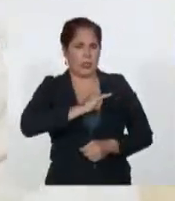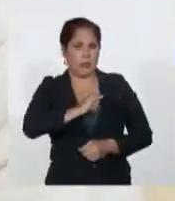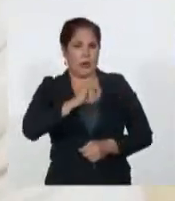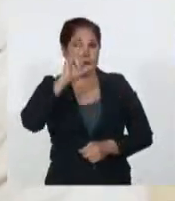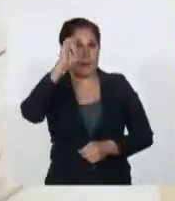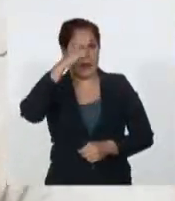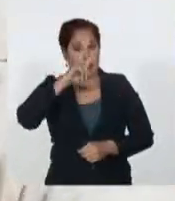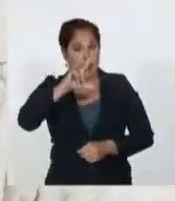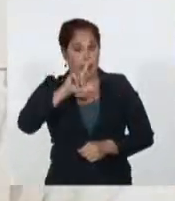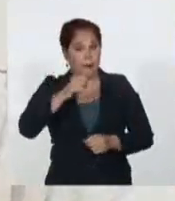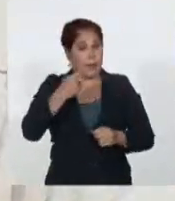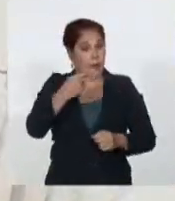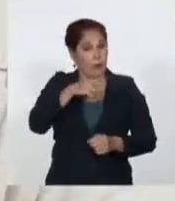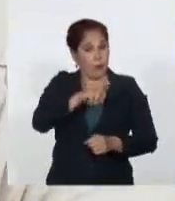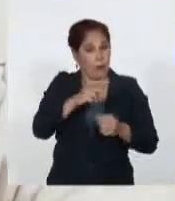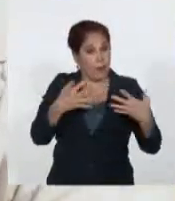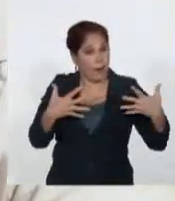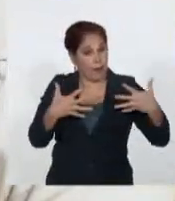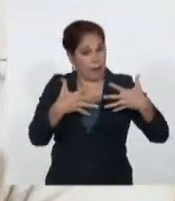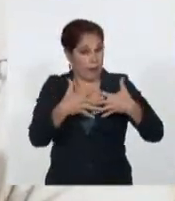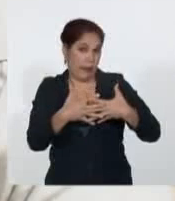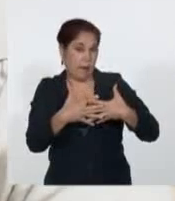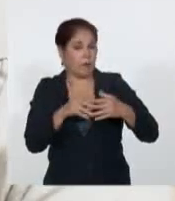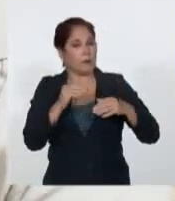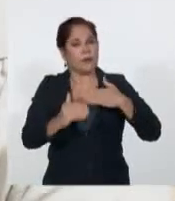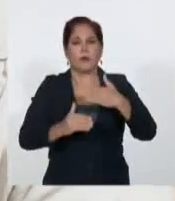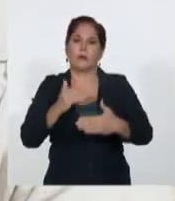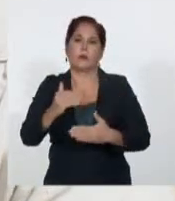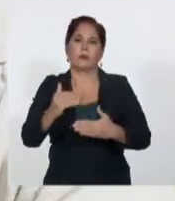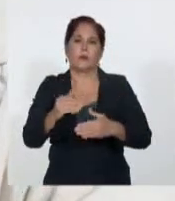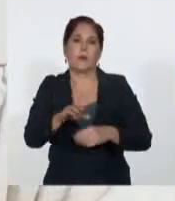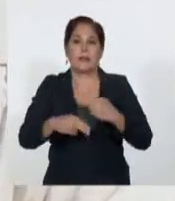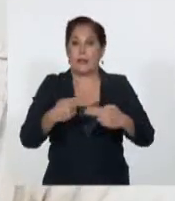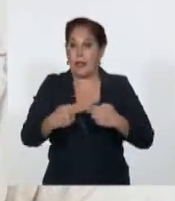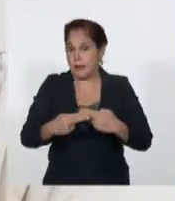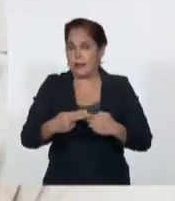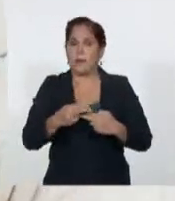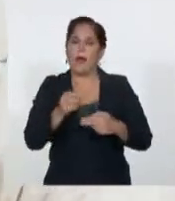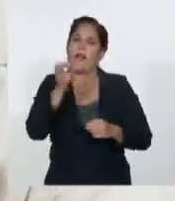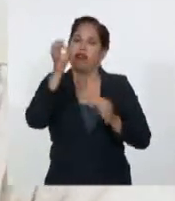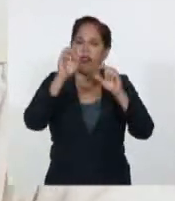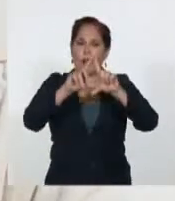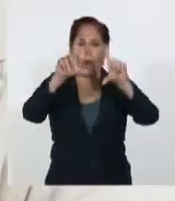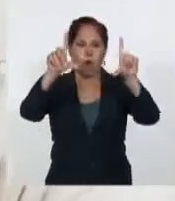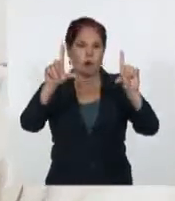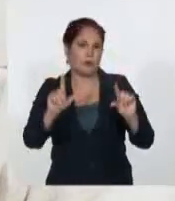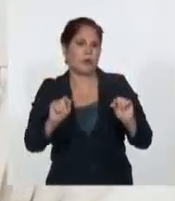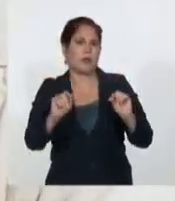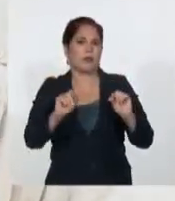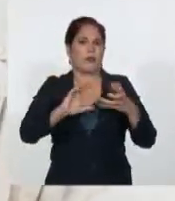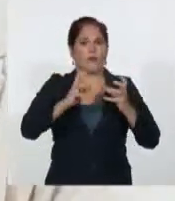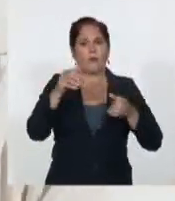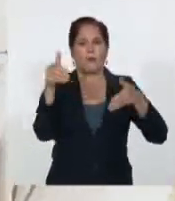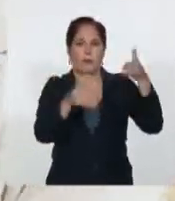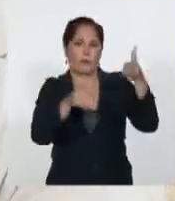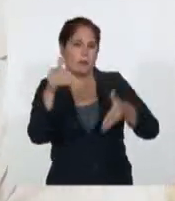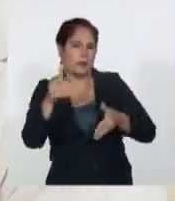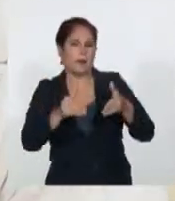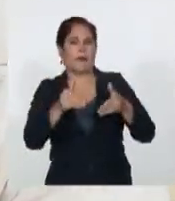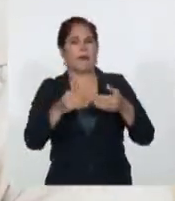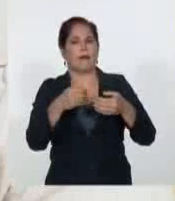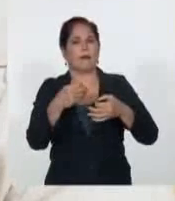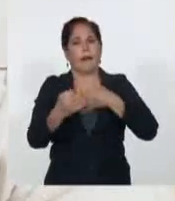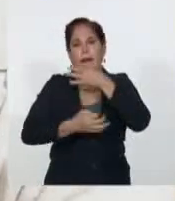celac y entre la Unión Europea y esto pasa por los procesos de construcción que se hacen desde la definición de los formatos los participantes la cobertura